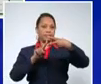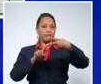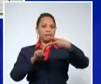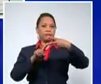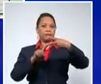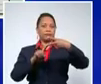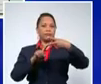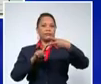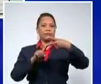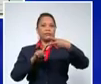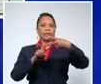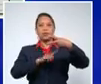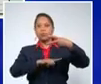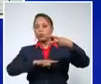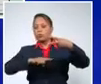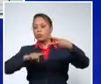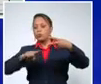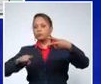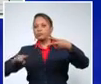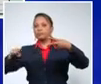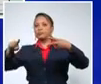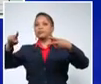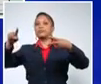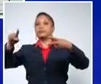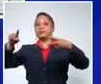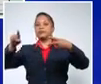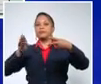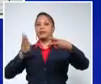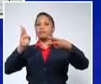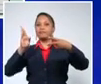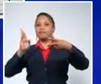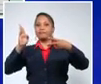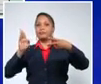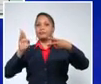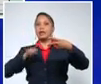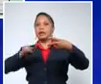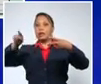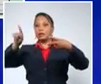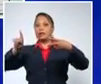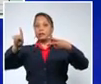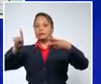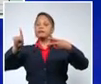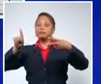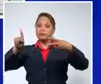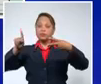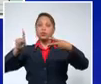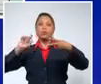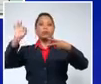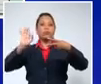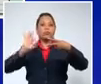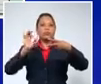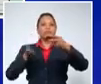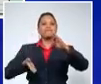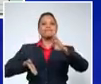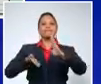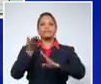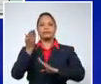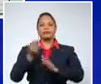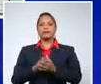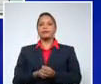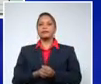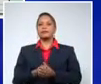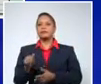con una curva que se puede ver ahí que va en aumento, con una tasa elevada y